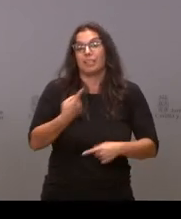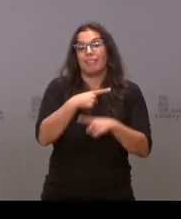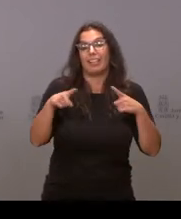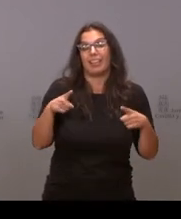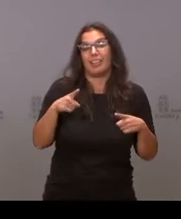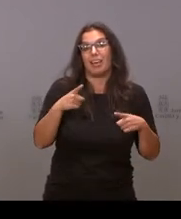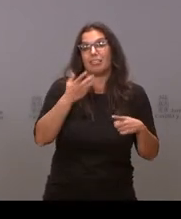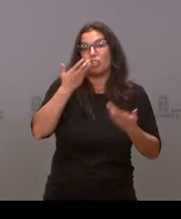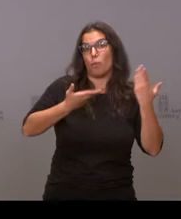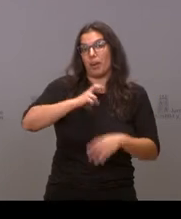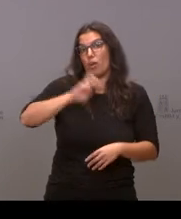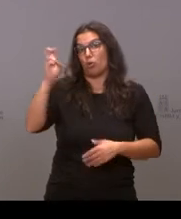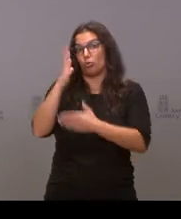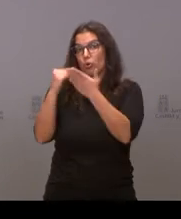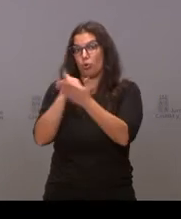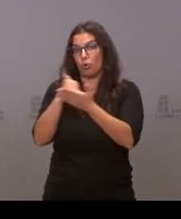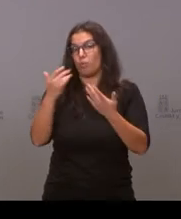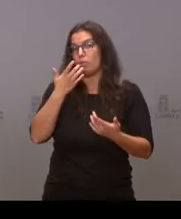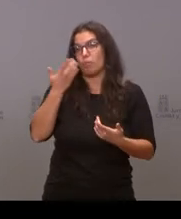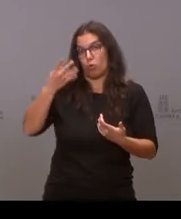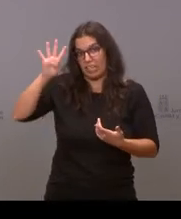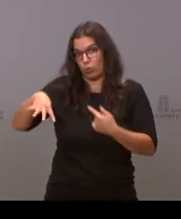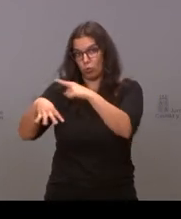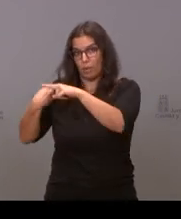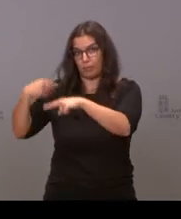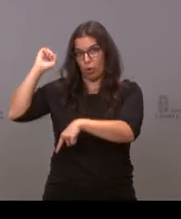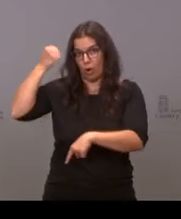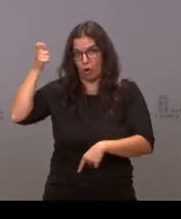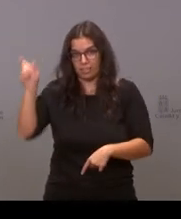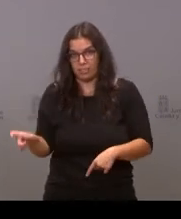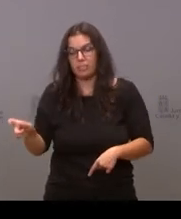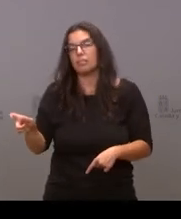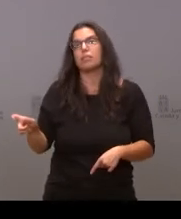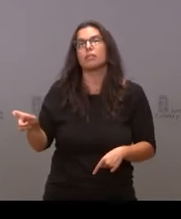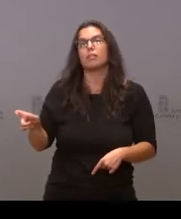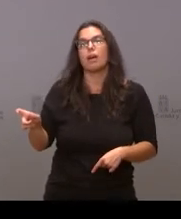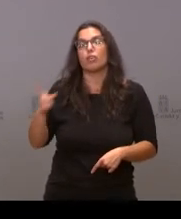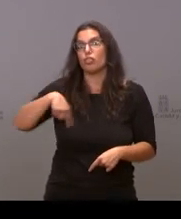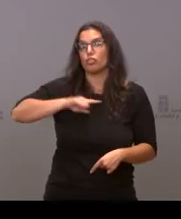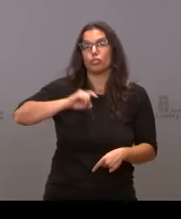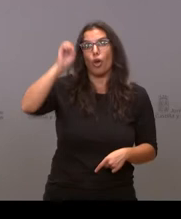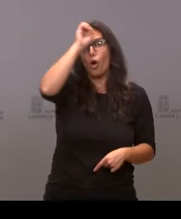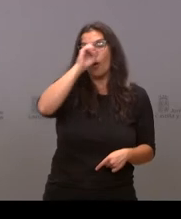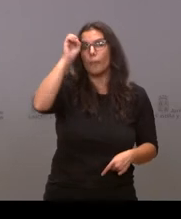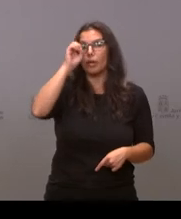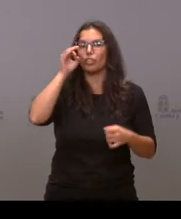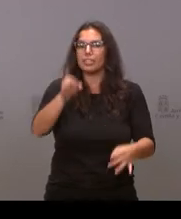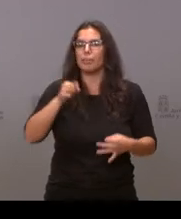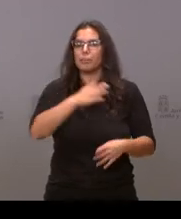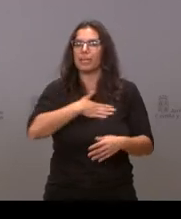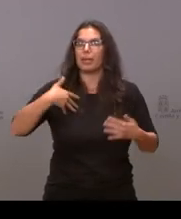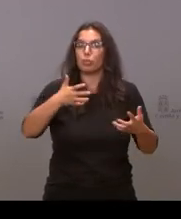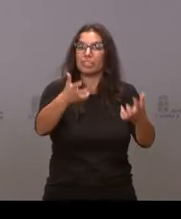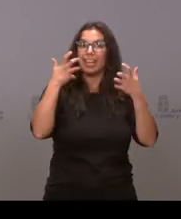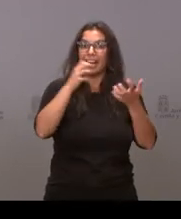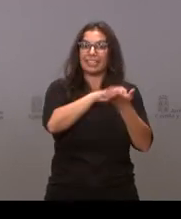como el señor aragonés nuestra postura sería siempre en beneficio de castilla y león' y por